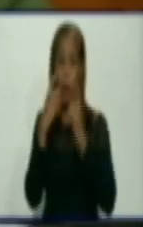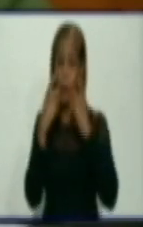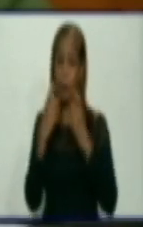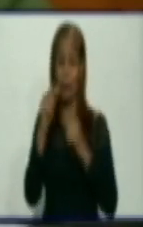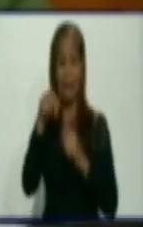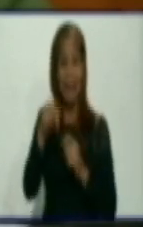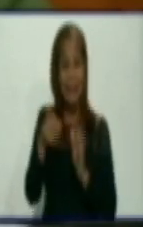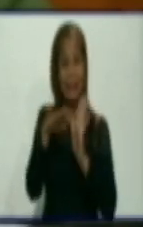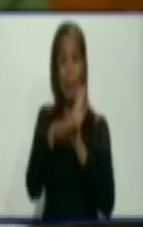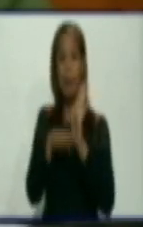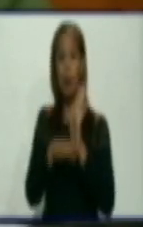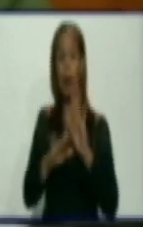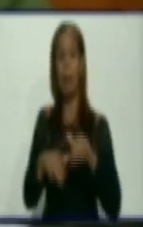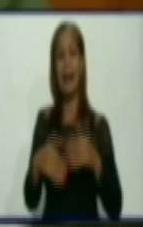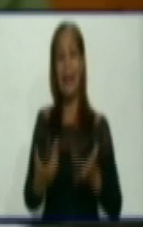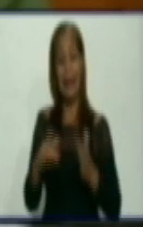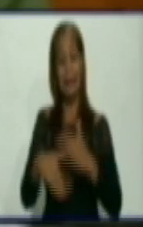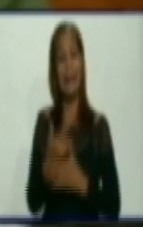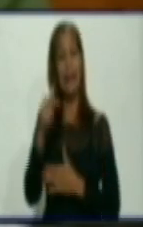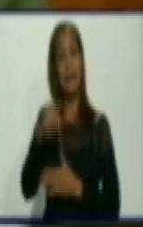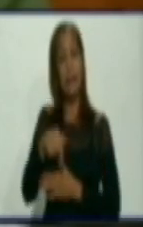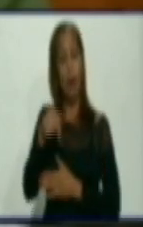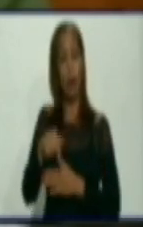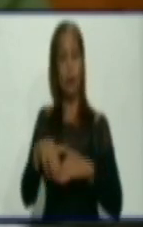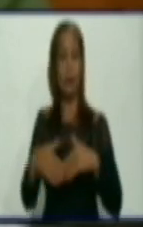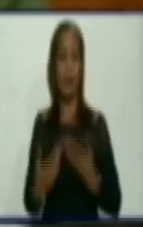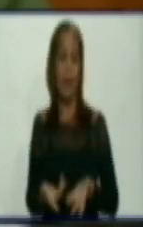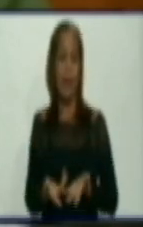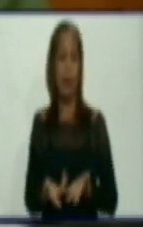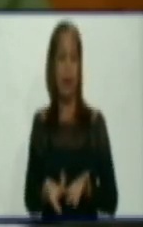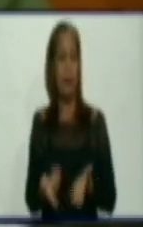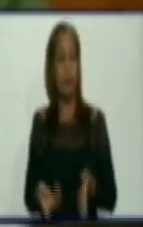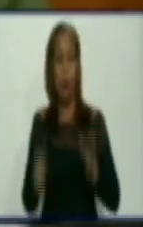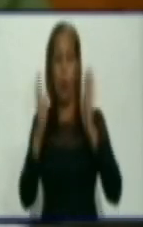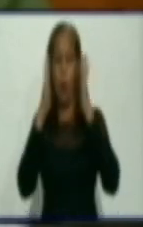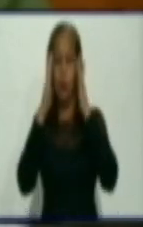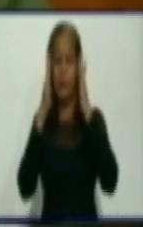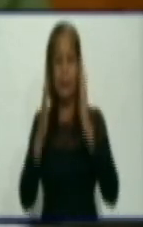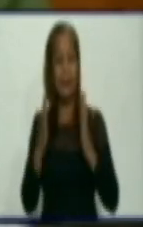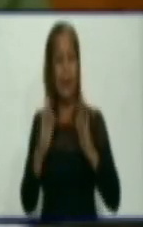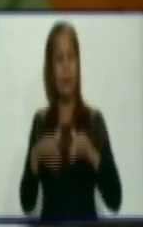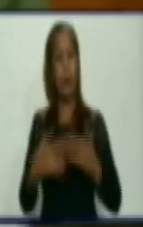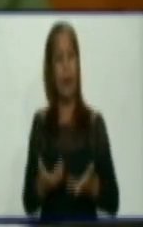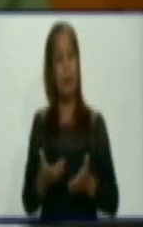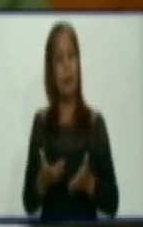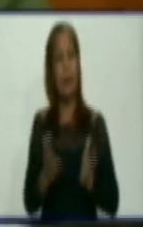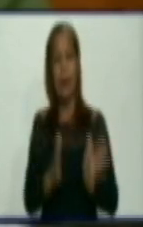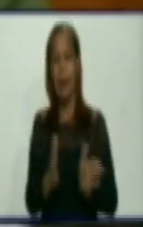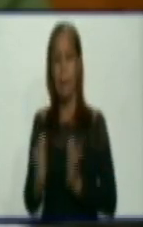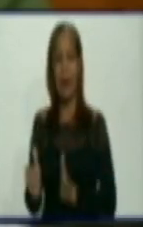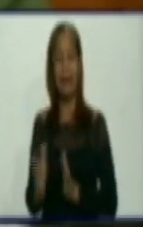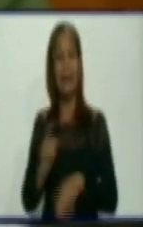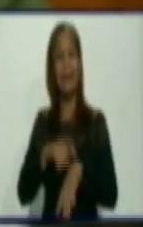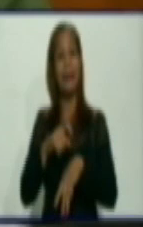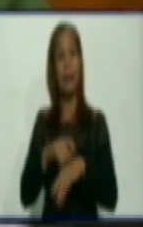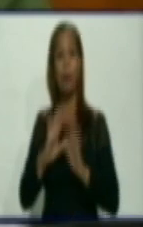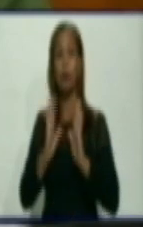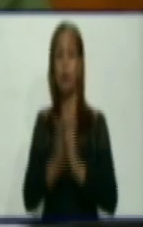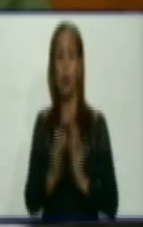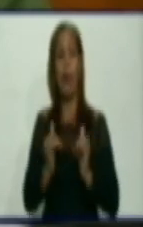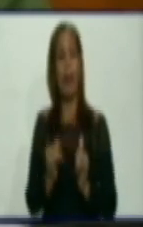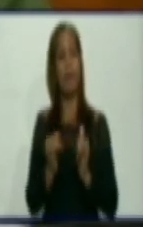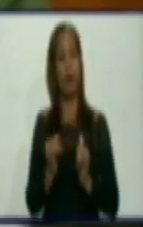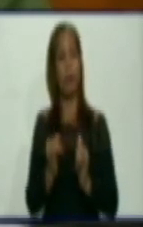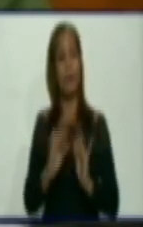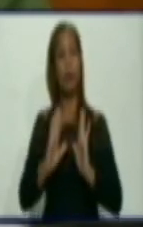en el día de hoy es precisamente concentrar la mayor parte del tiempo en una información a nuestro pueblo